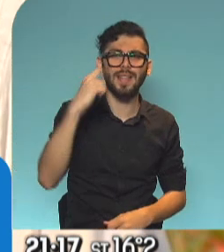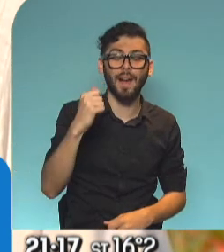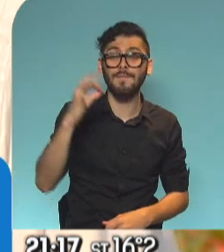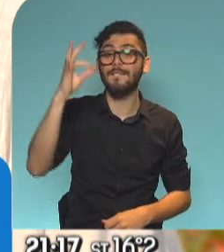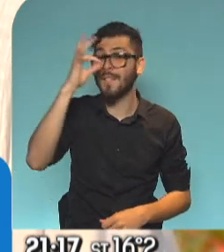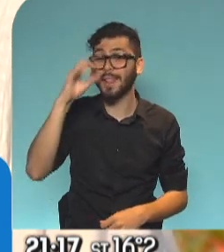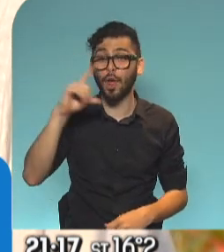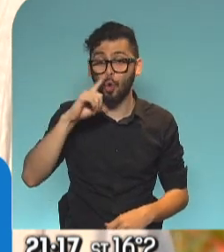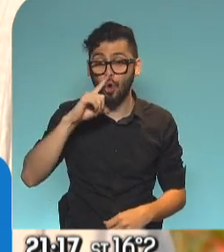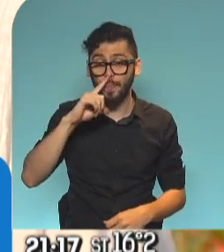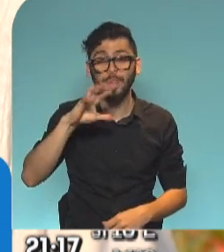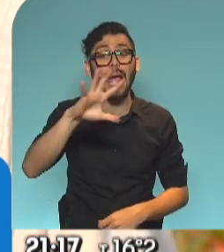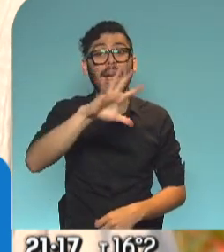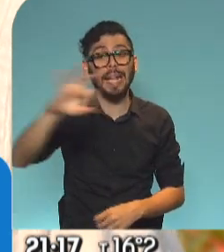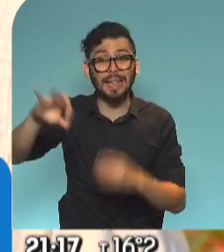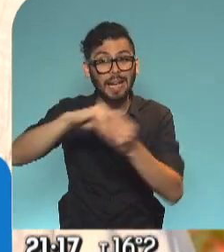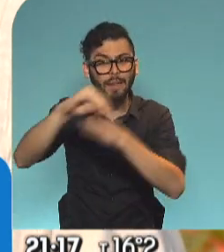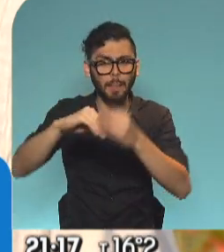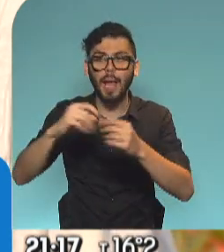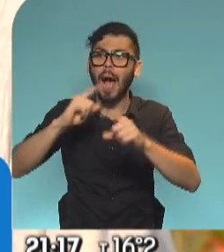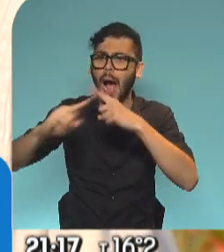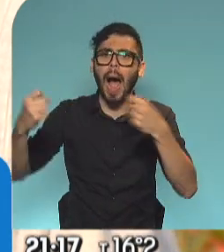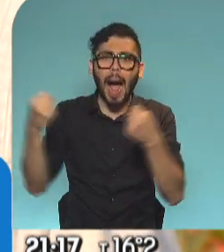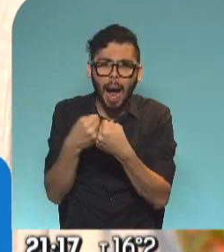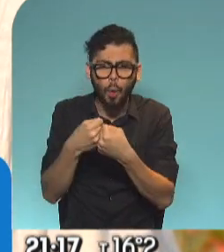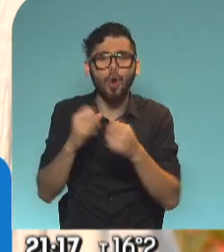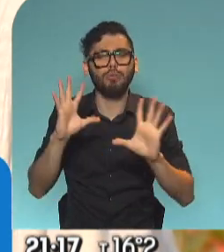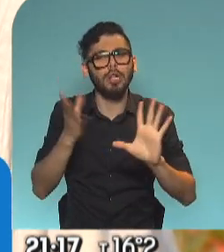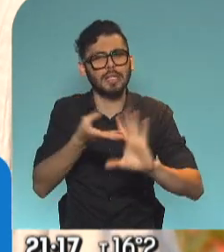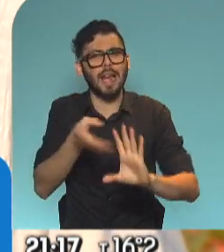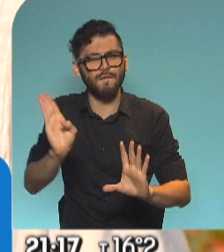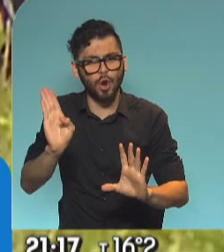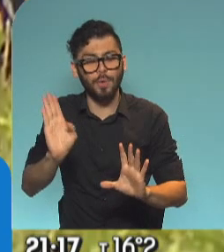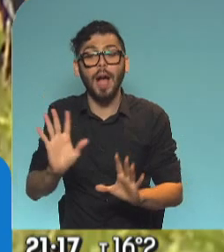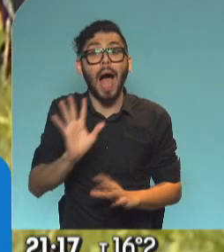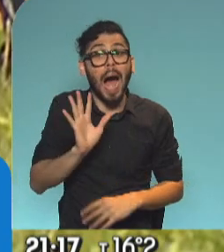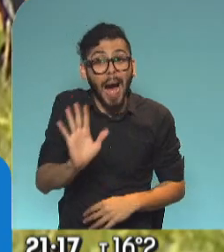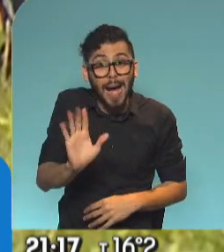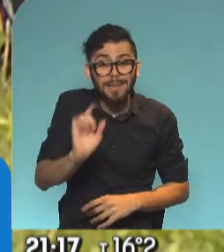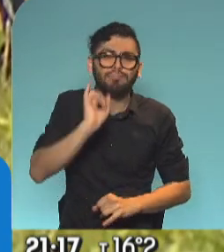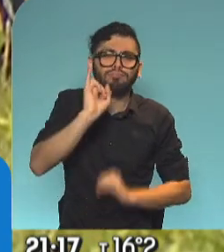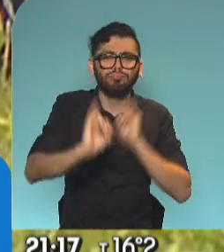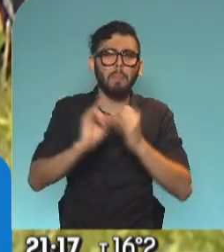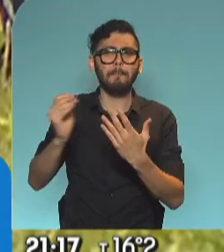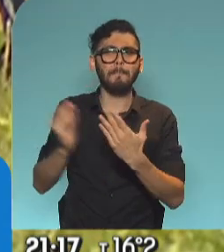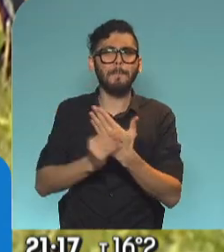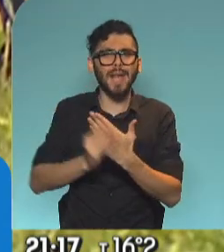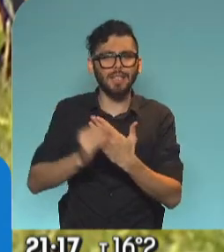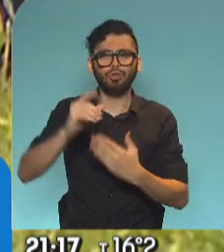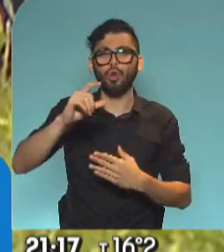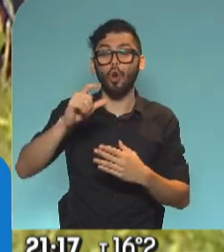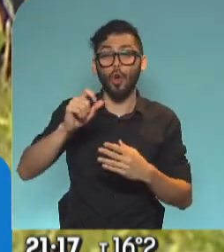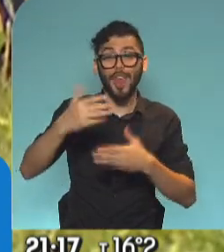de un acuerdo con el gobierno bonaerense. Así lo explica el ministro de Desarrollo de la Comunidad, Andrés